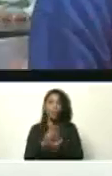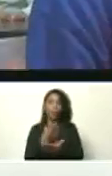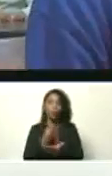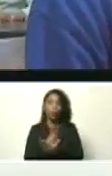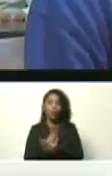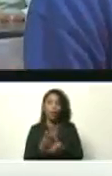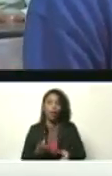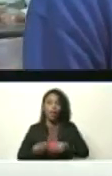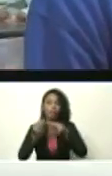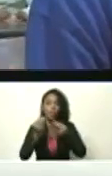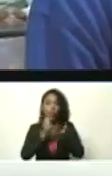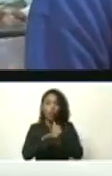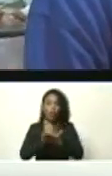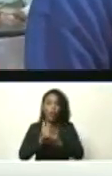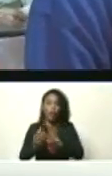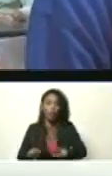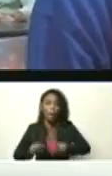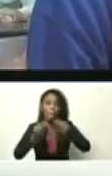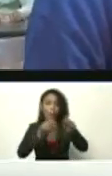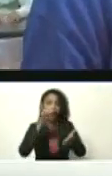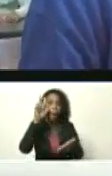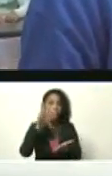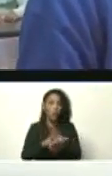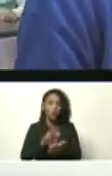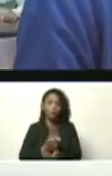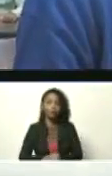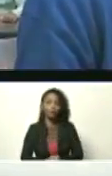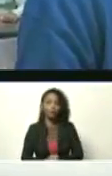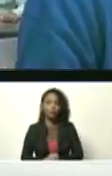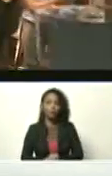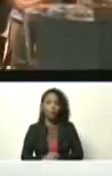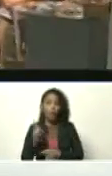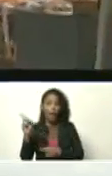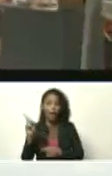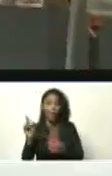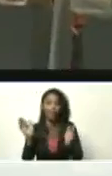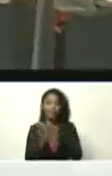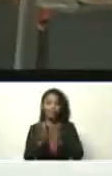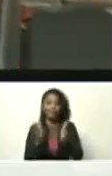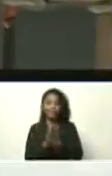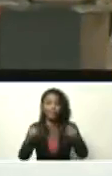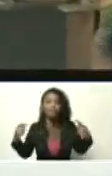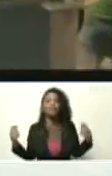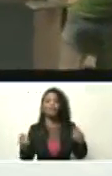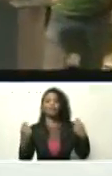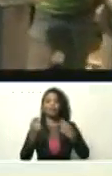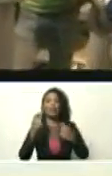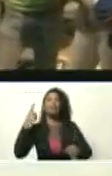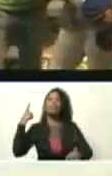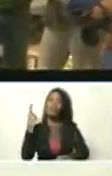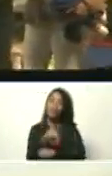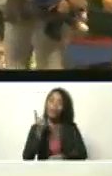dando los créditos. Oye, mira, esto es de verdad motivante y debemos incrementarlo.